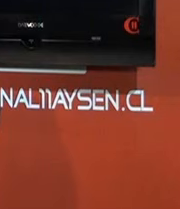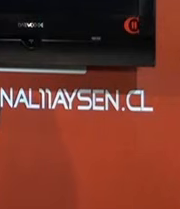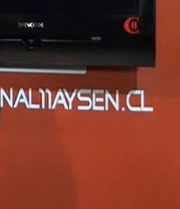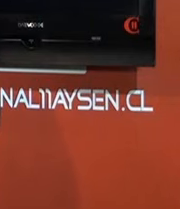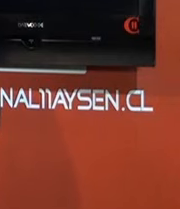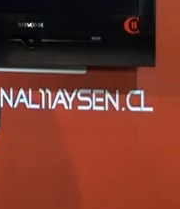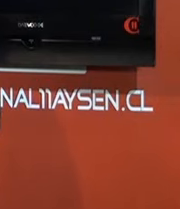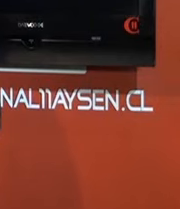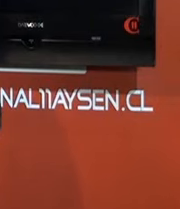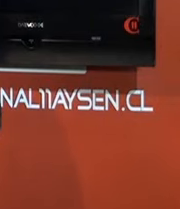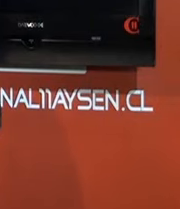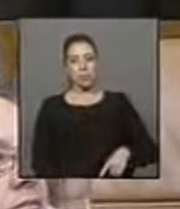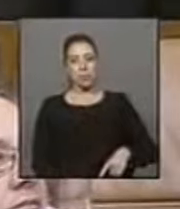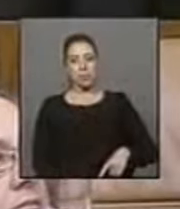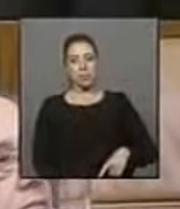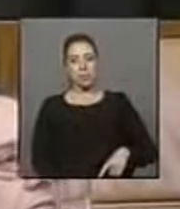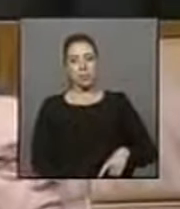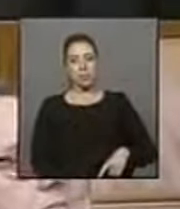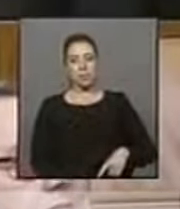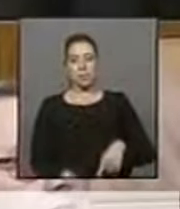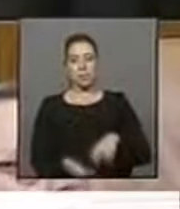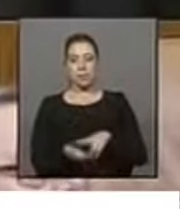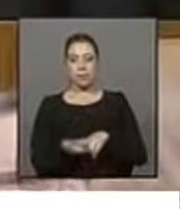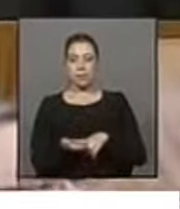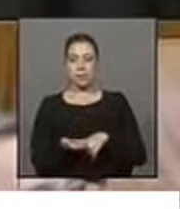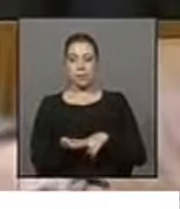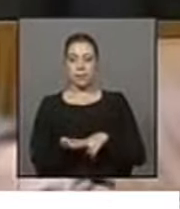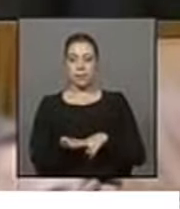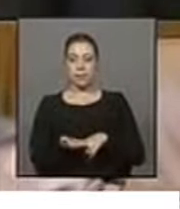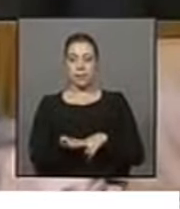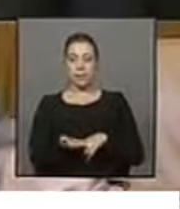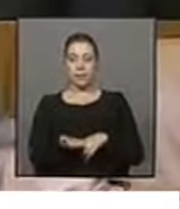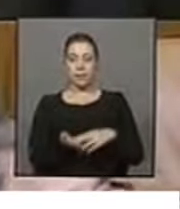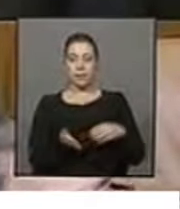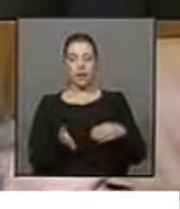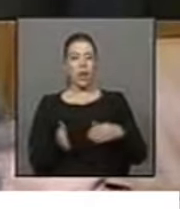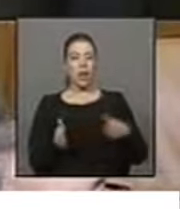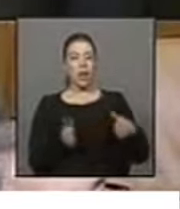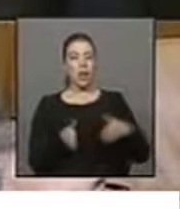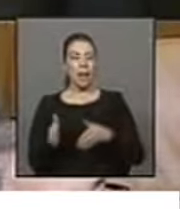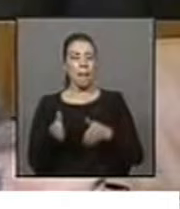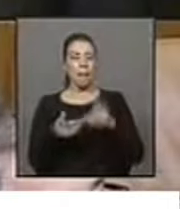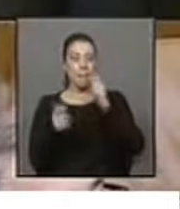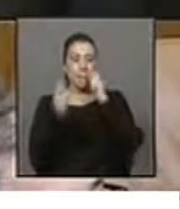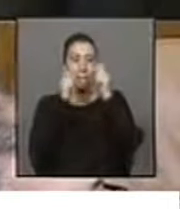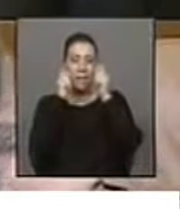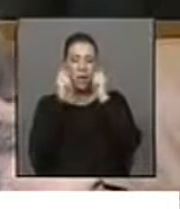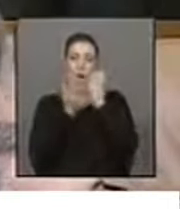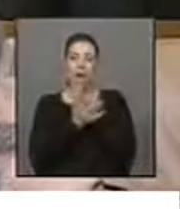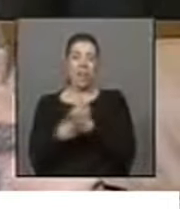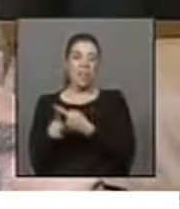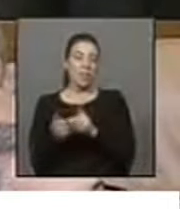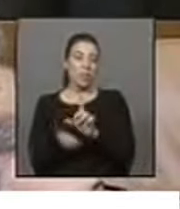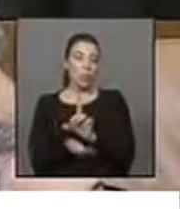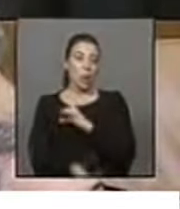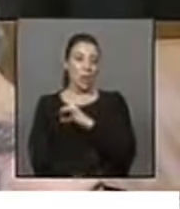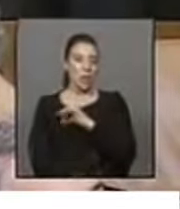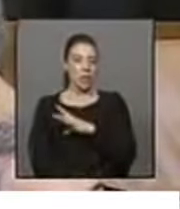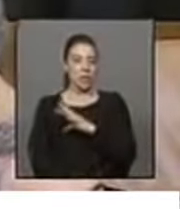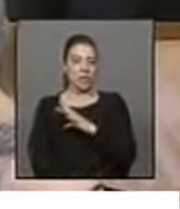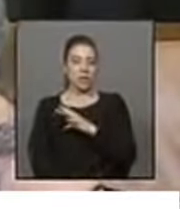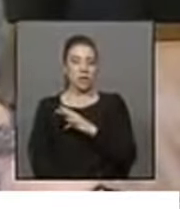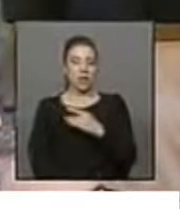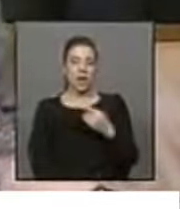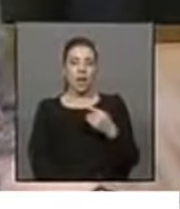Aysén, Iván Fuentes. La verdad es que las rutas peligrosas están en distintos puntos de Chile y